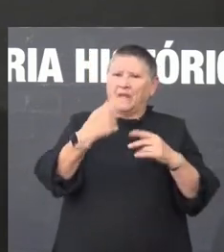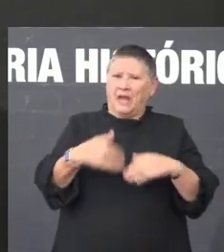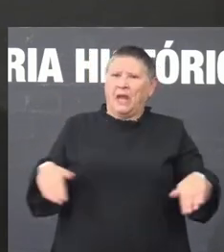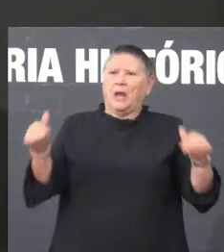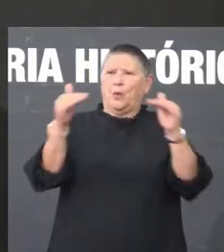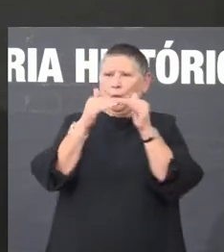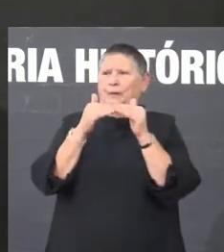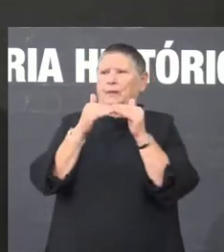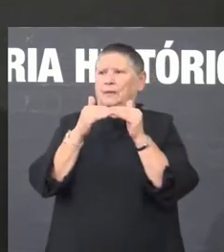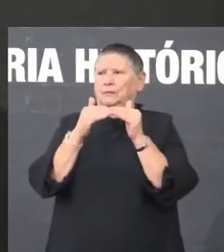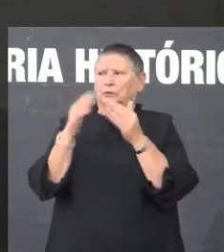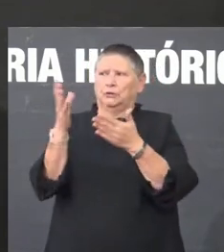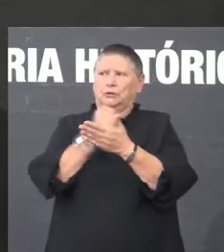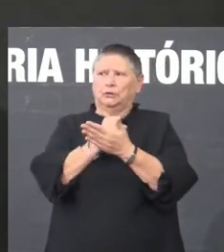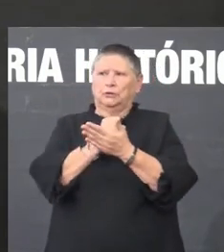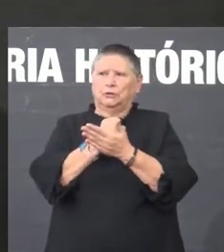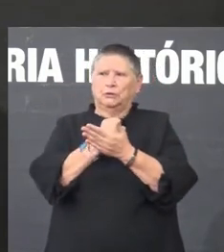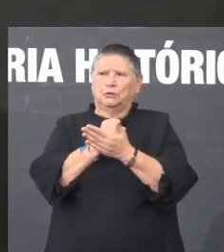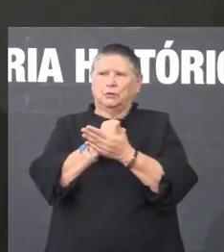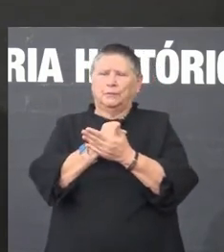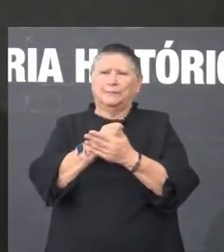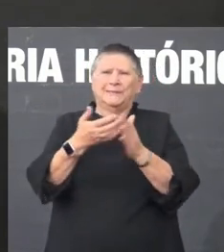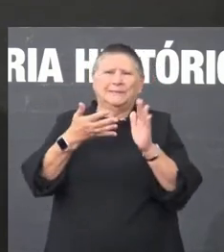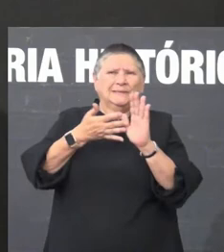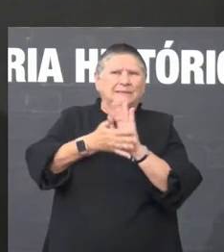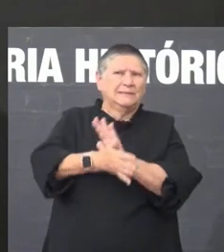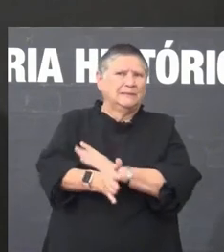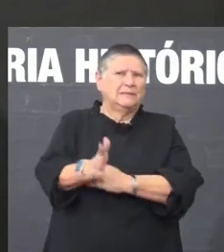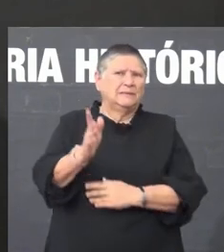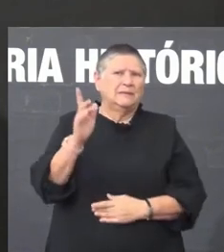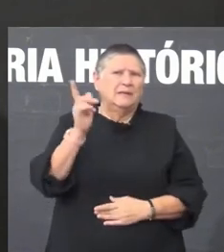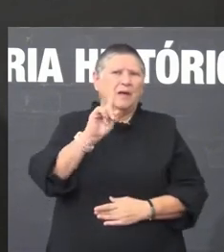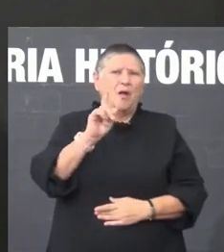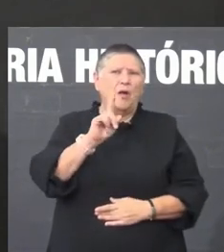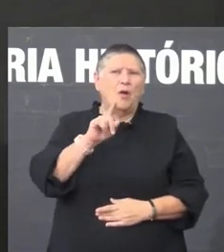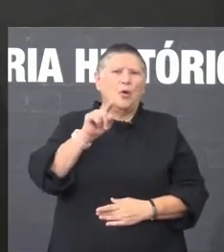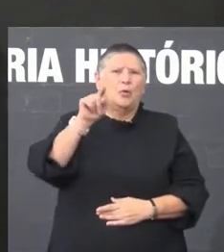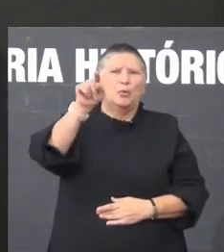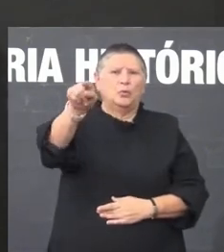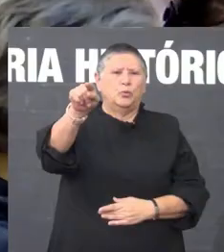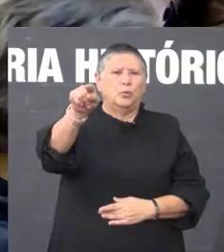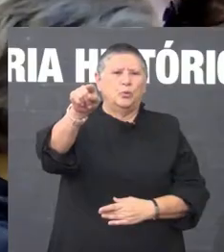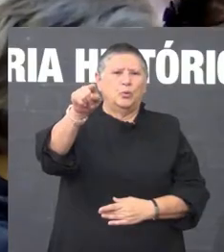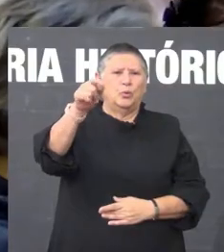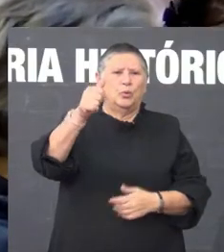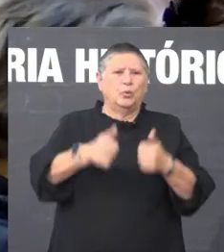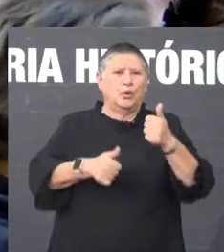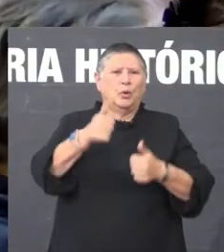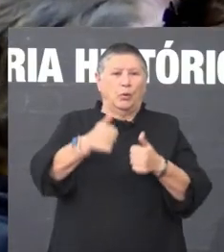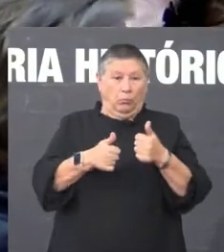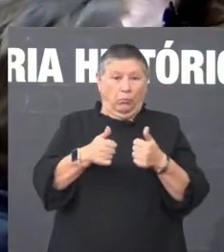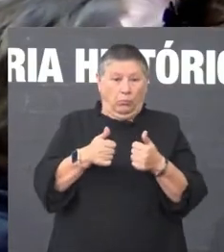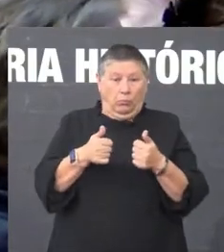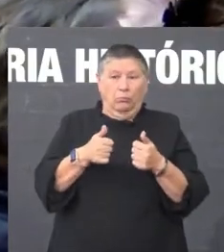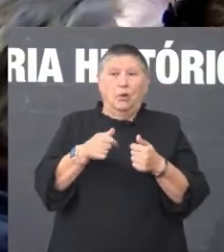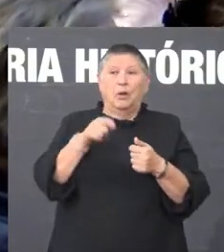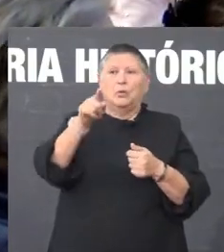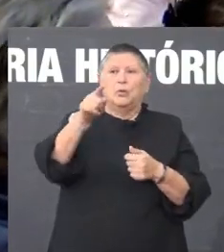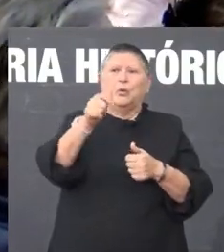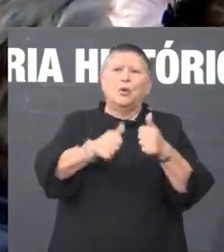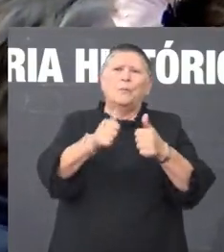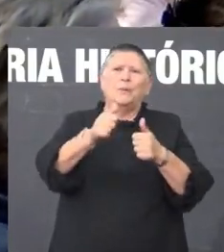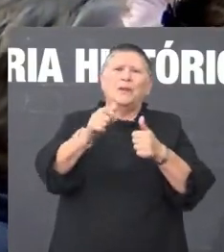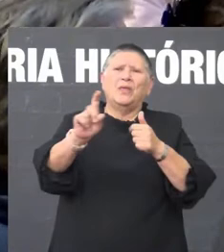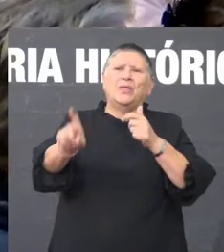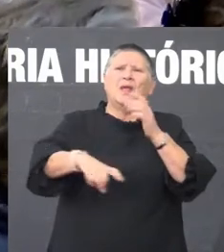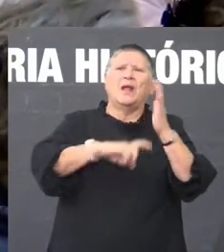Pero la igualdad de todos no quiere decir que tú tengas competencia para desarrollar determinada ley basándote